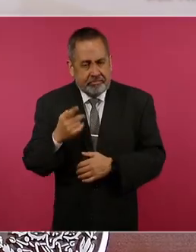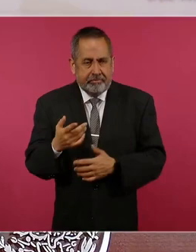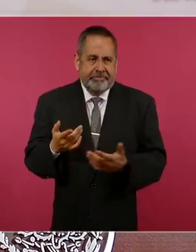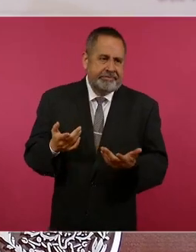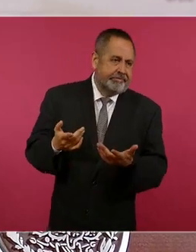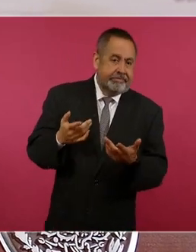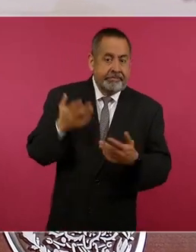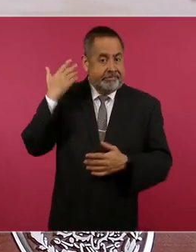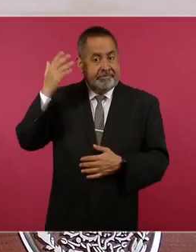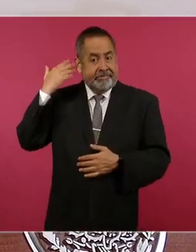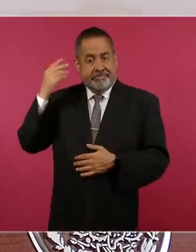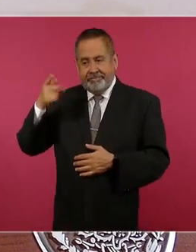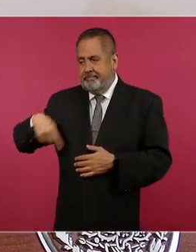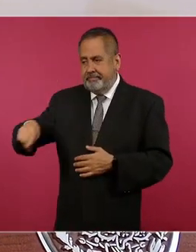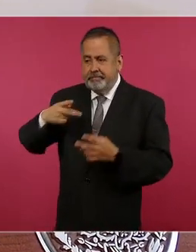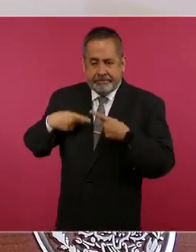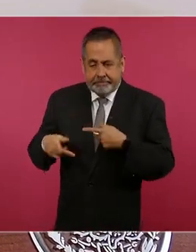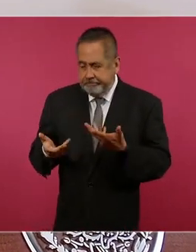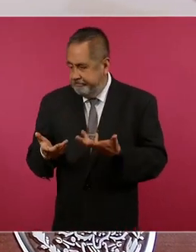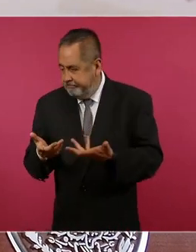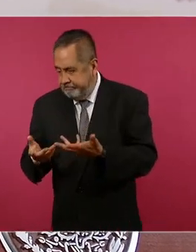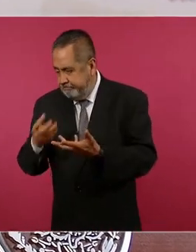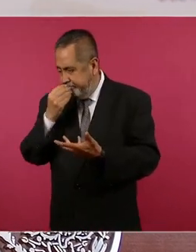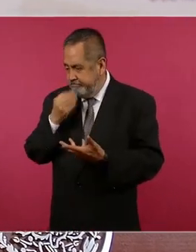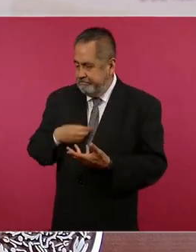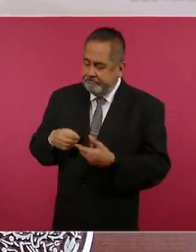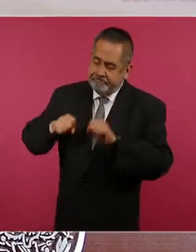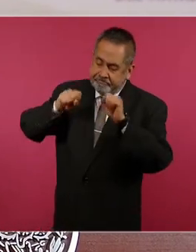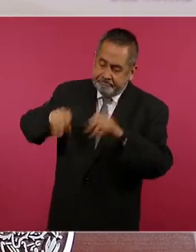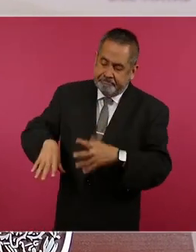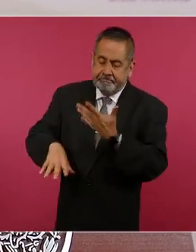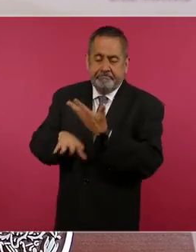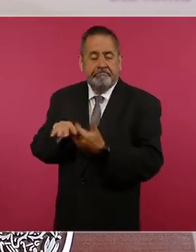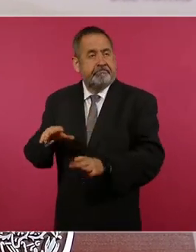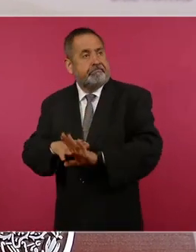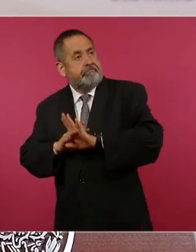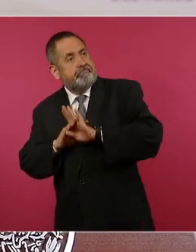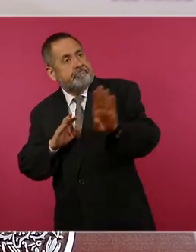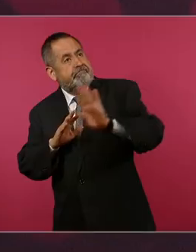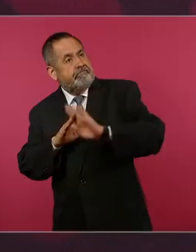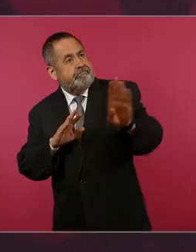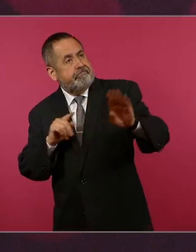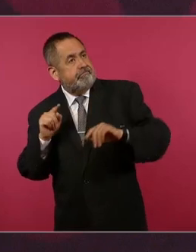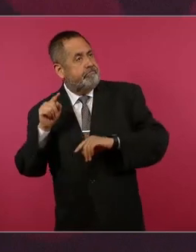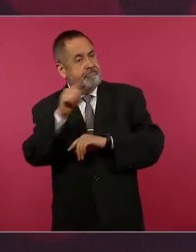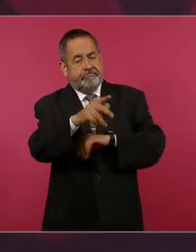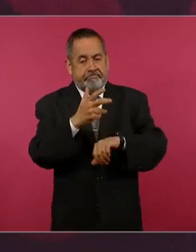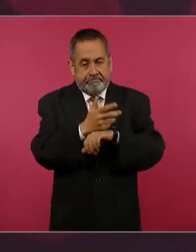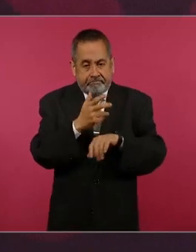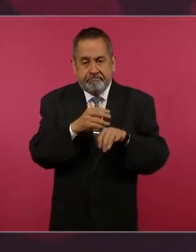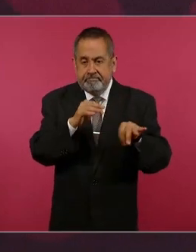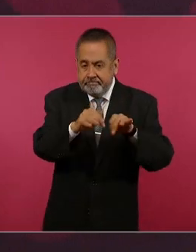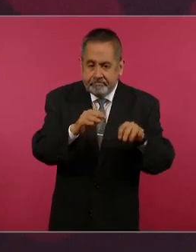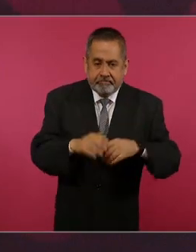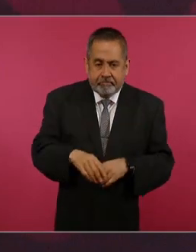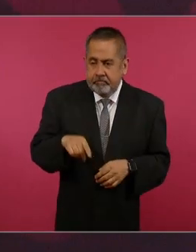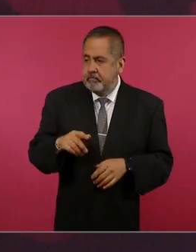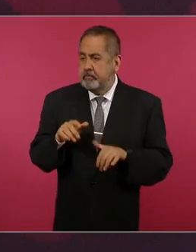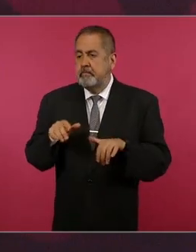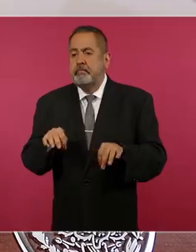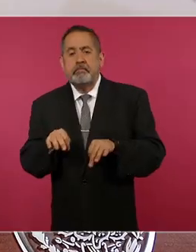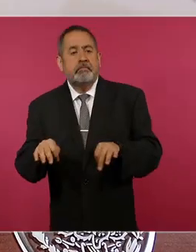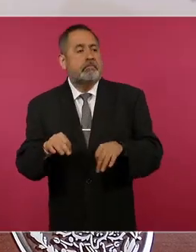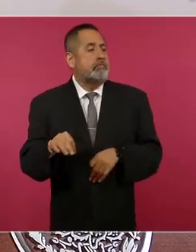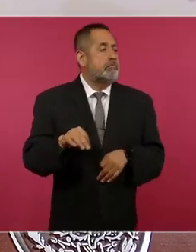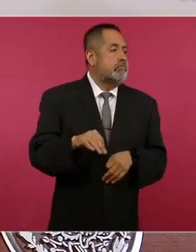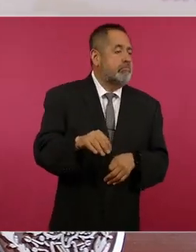a trabajar a Estados Unidos, no había empleos, los